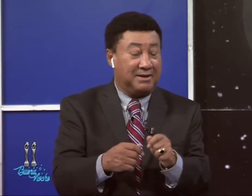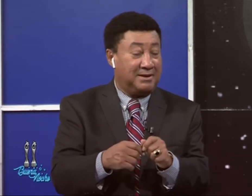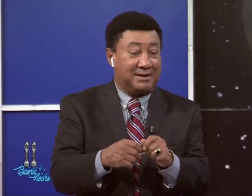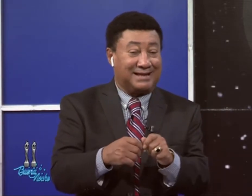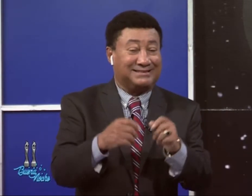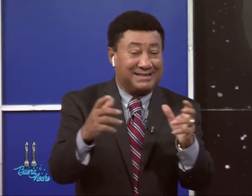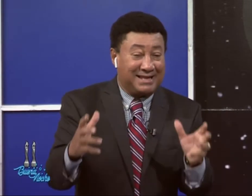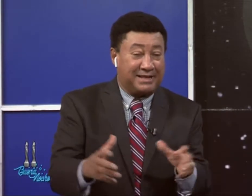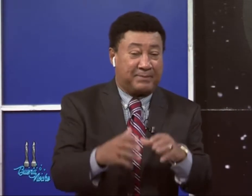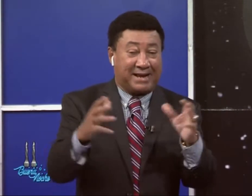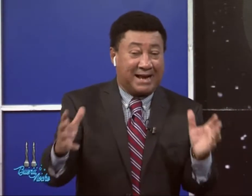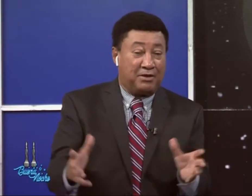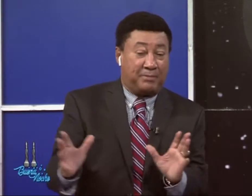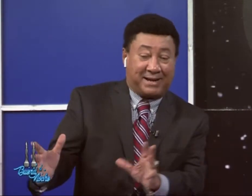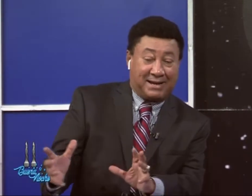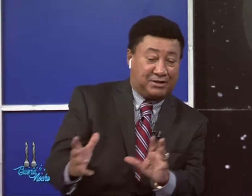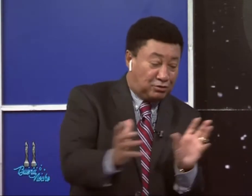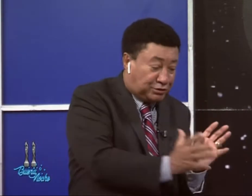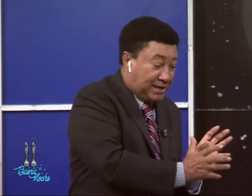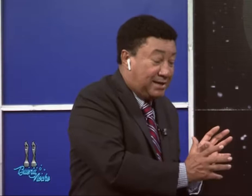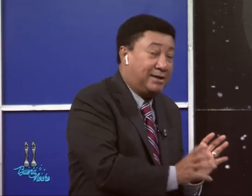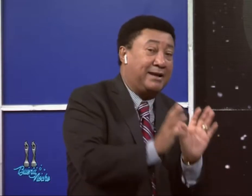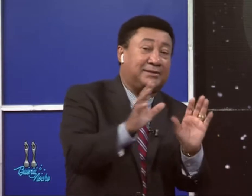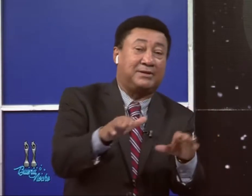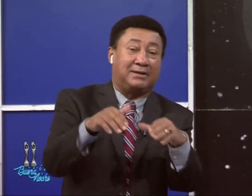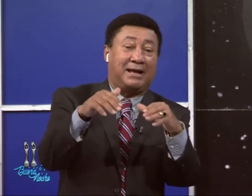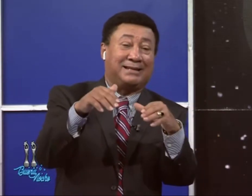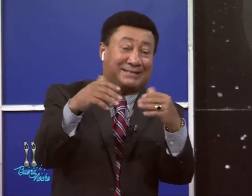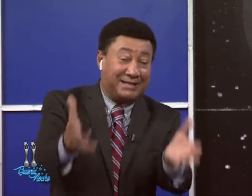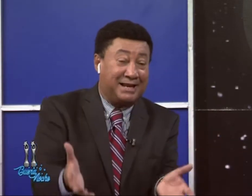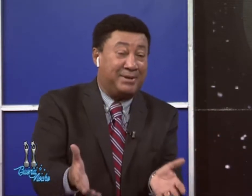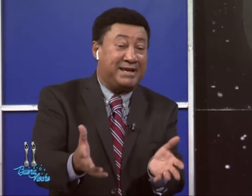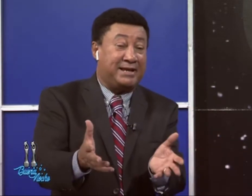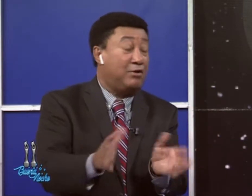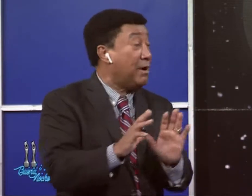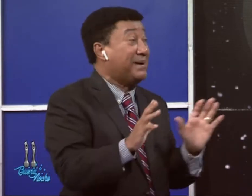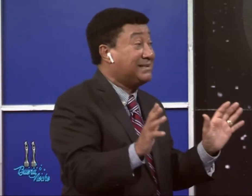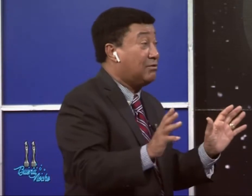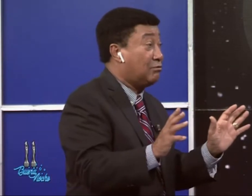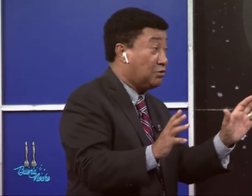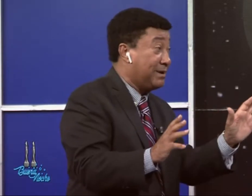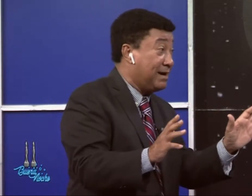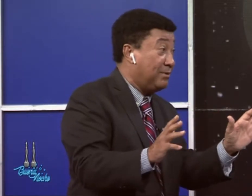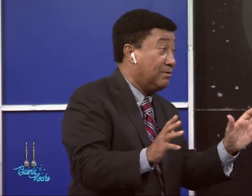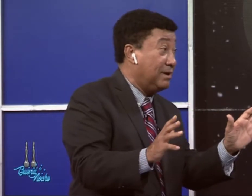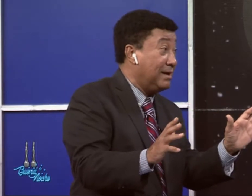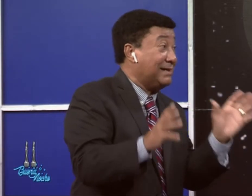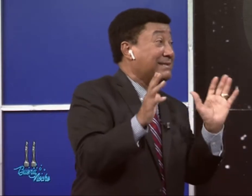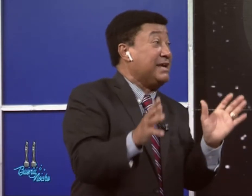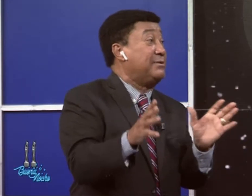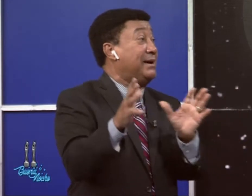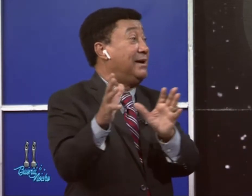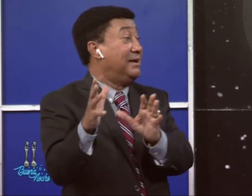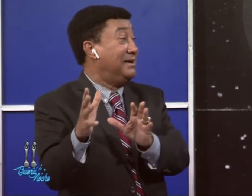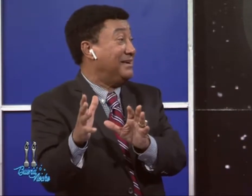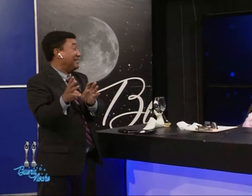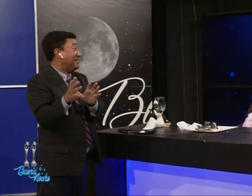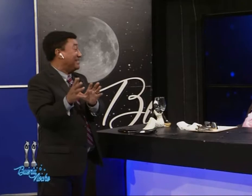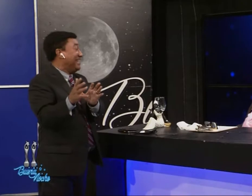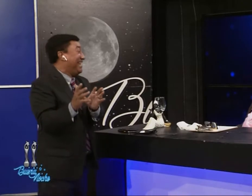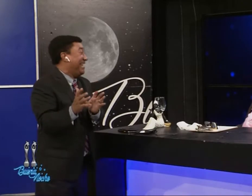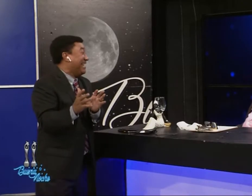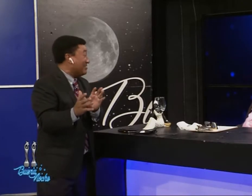grandes cantidades de pescado para la industria es a las 3 de la mañana. Es un espectáculo cuando vayas a Japón. Que te lleven. ¿Quién va a